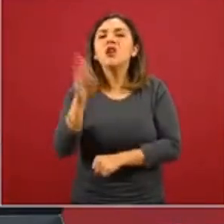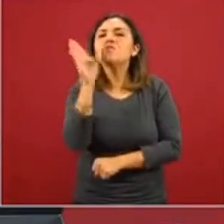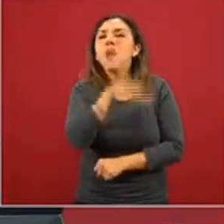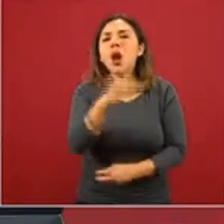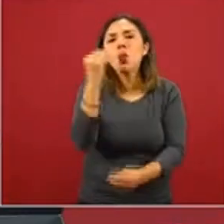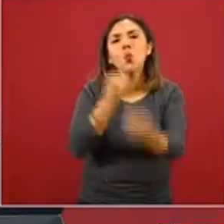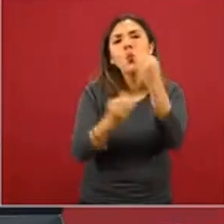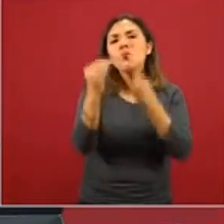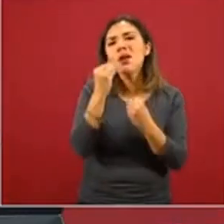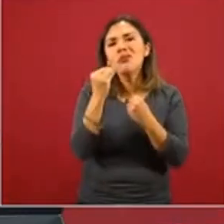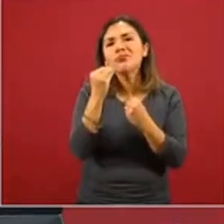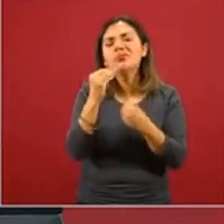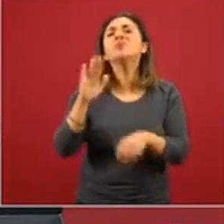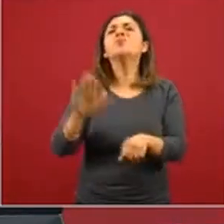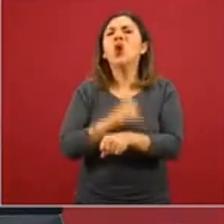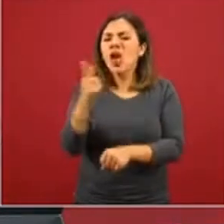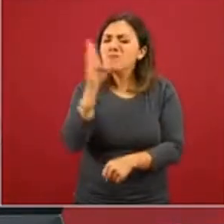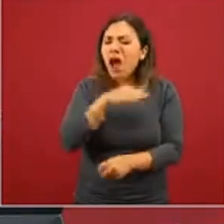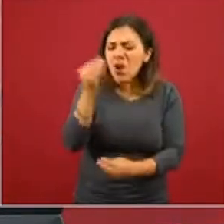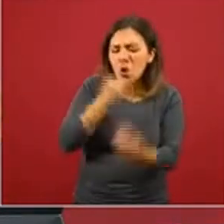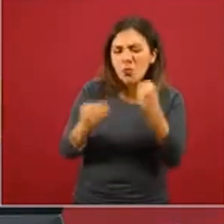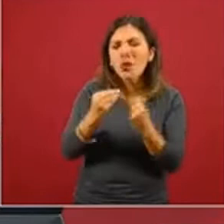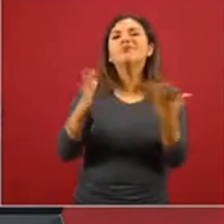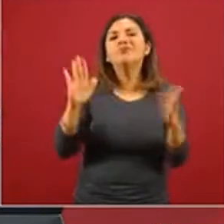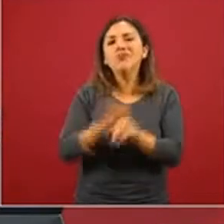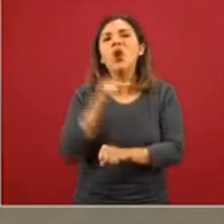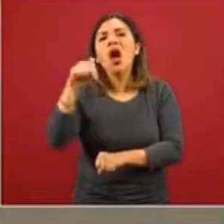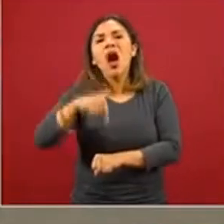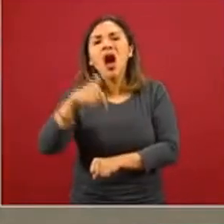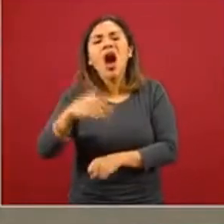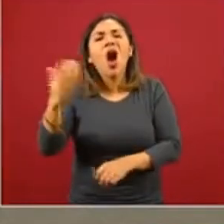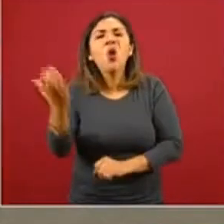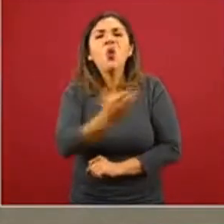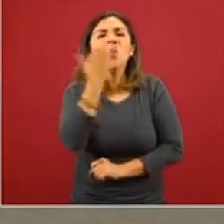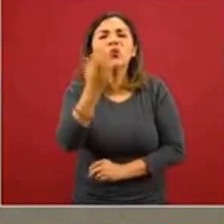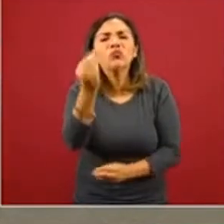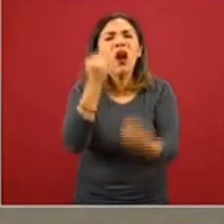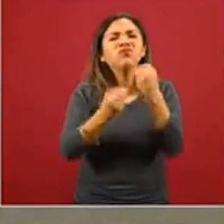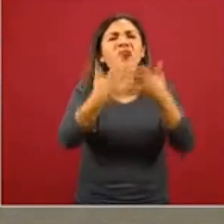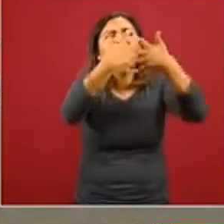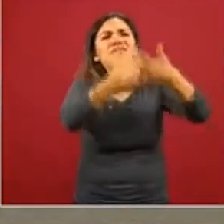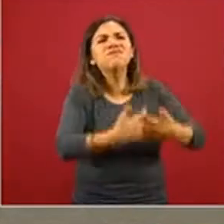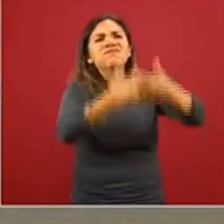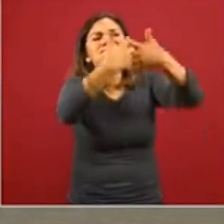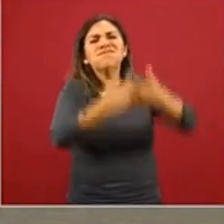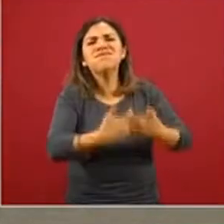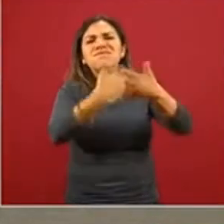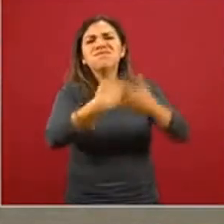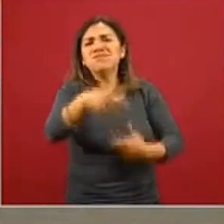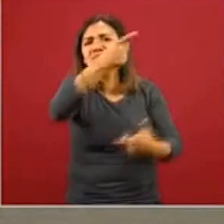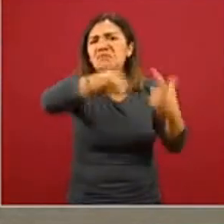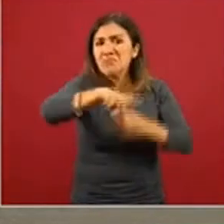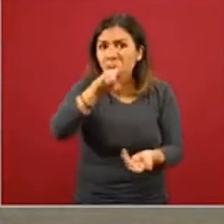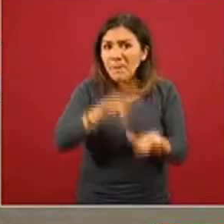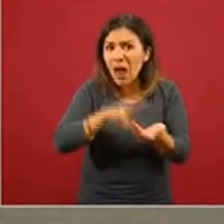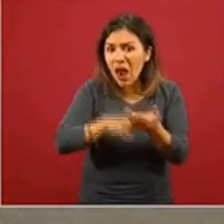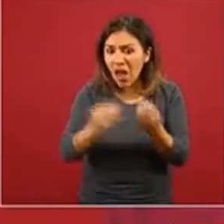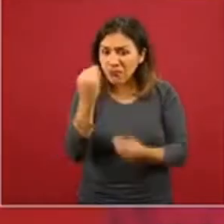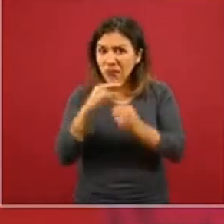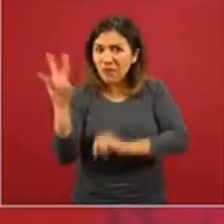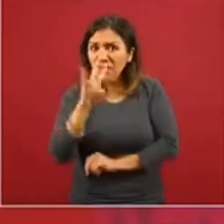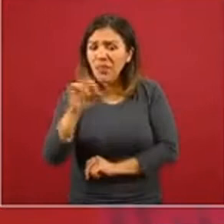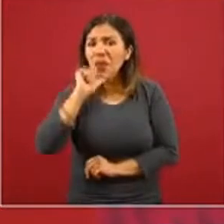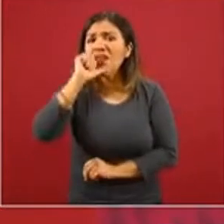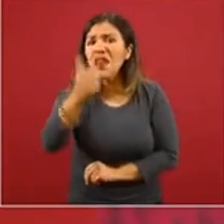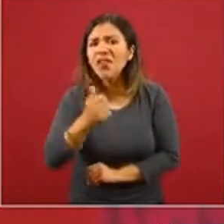alimentación. ¿Motivada por qué? Por una dieta que está basada en productos industrializados de bajo valor nutricional y